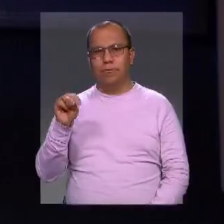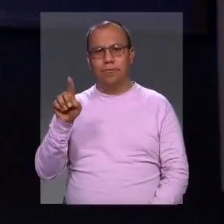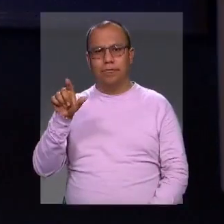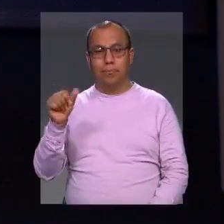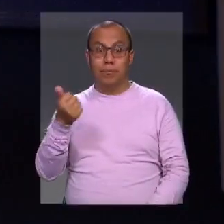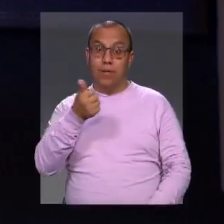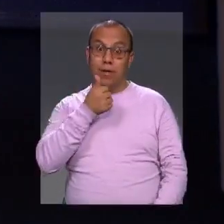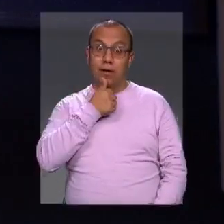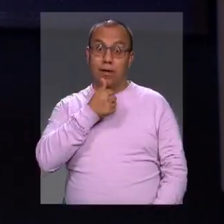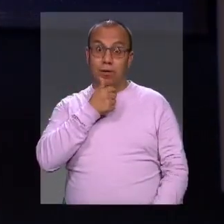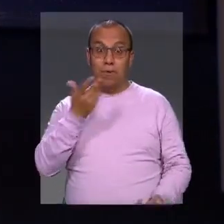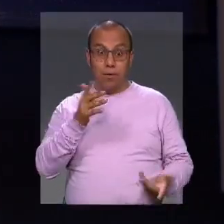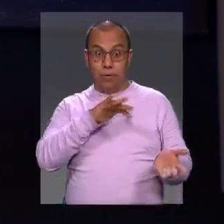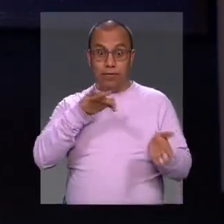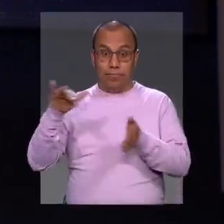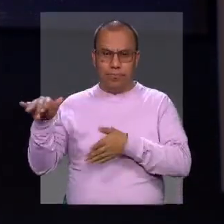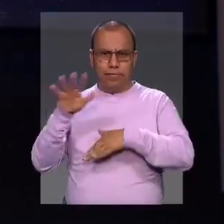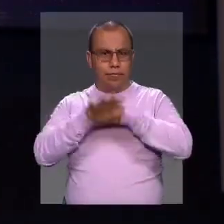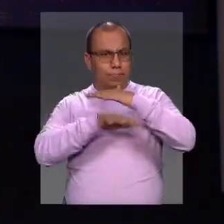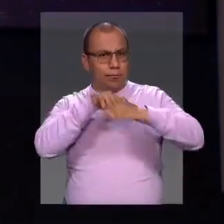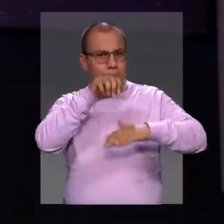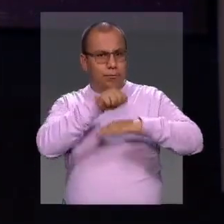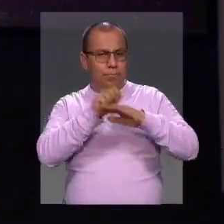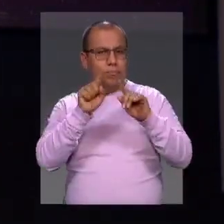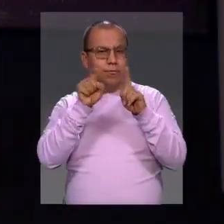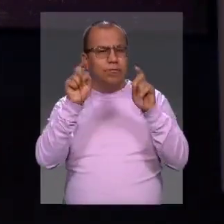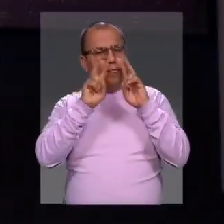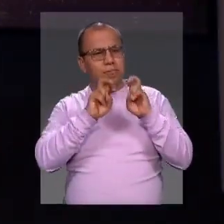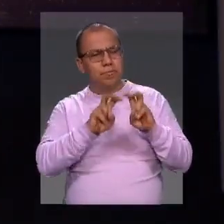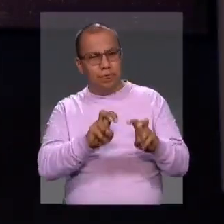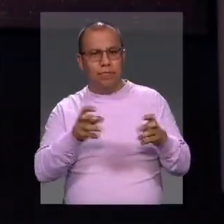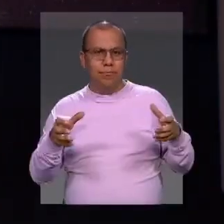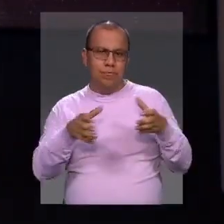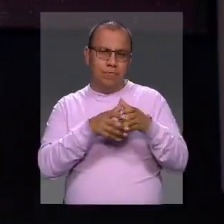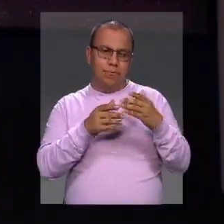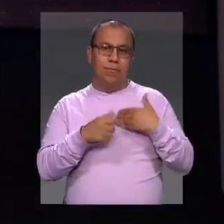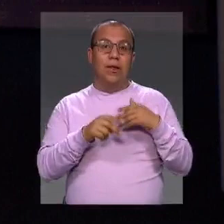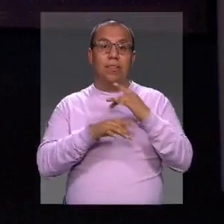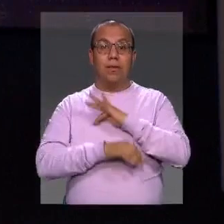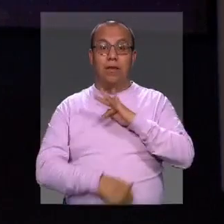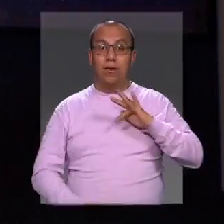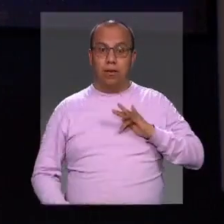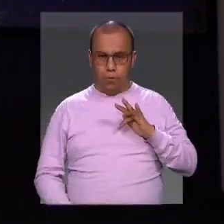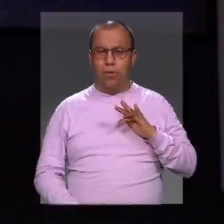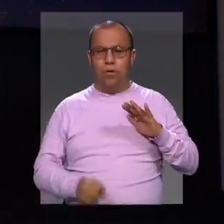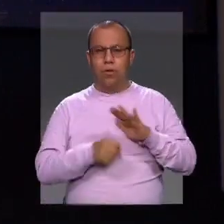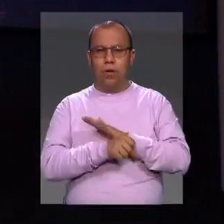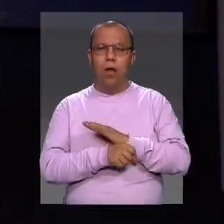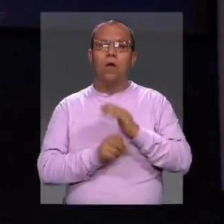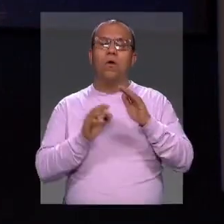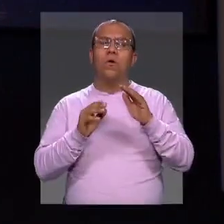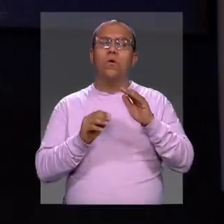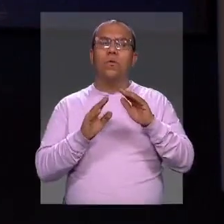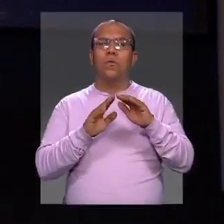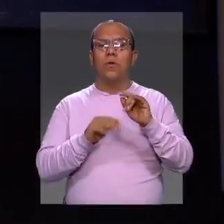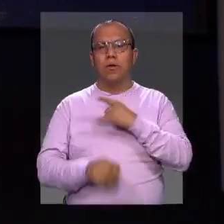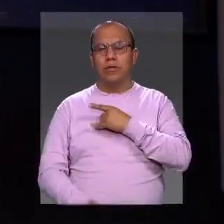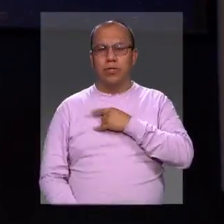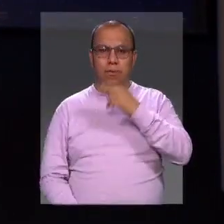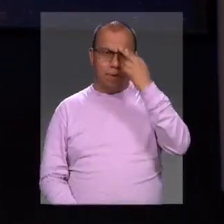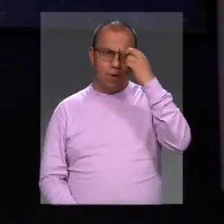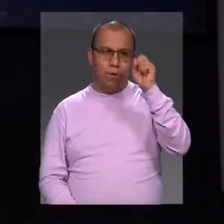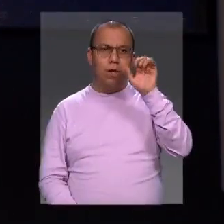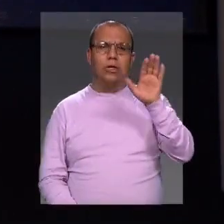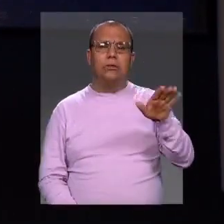agua pasamos al reciclaje porque una investigación realizada por miembros del programa de terapia ocupacional en la universidad Manuela Beltrán reveló una